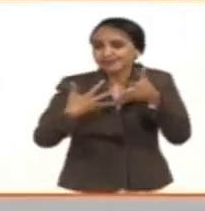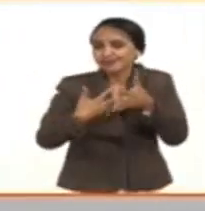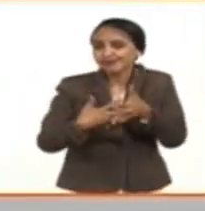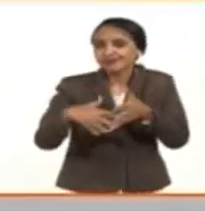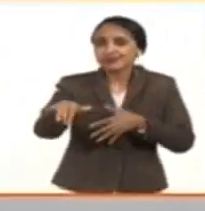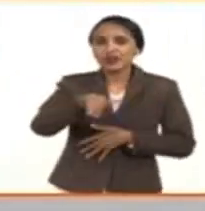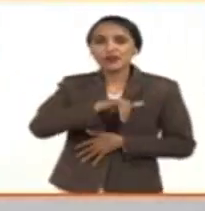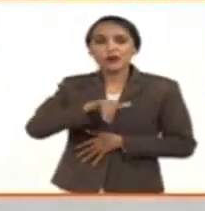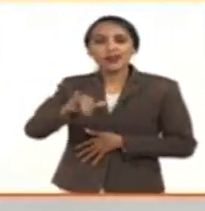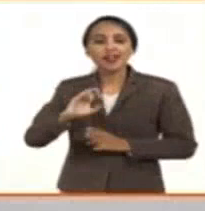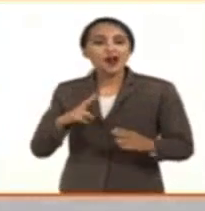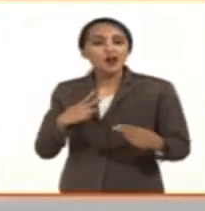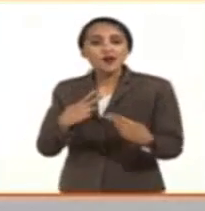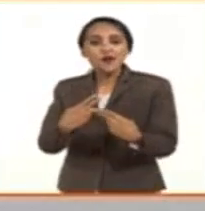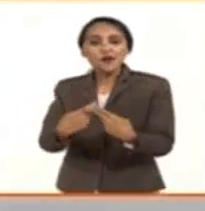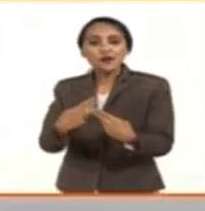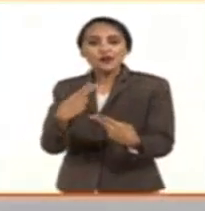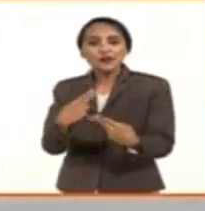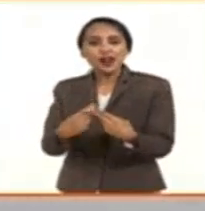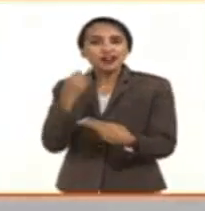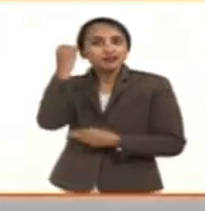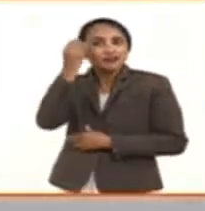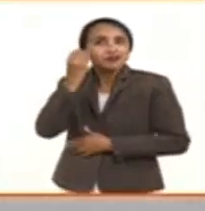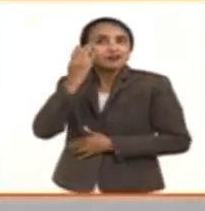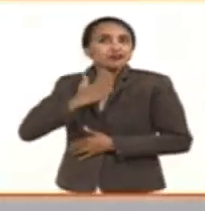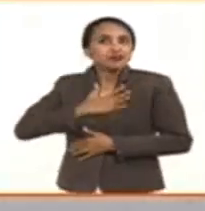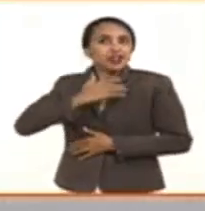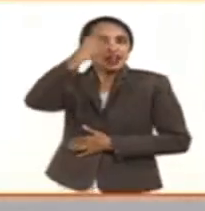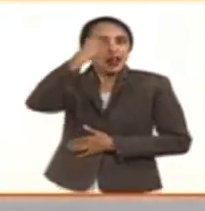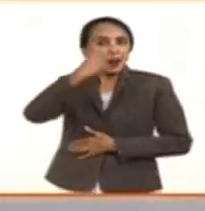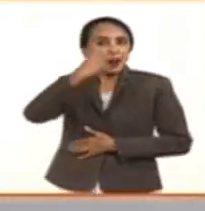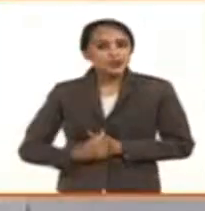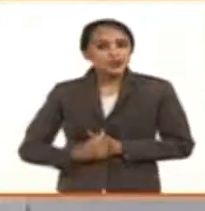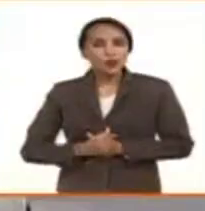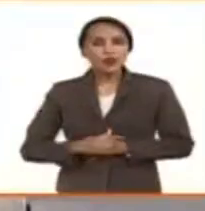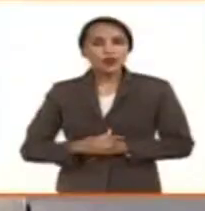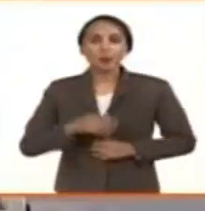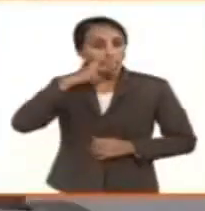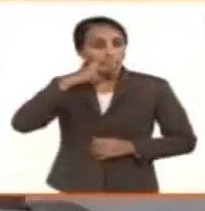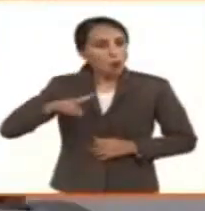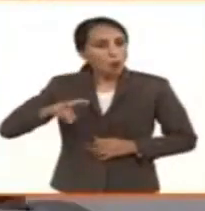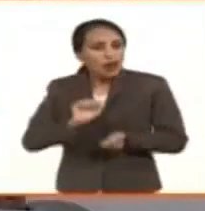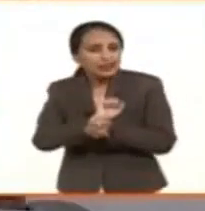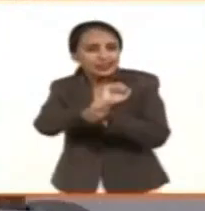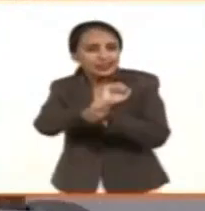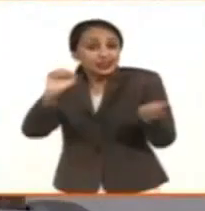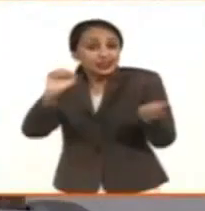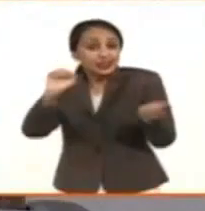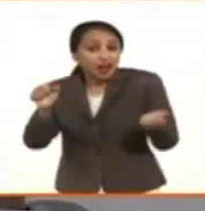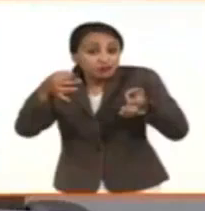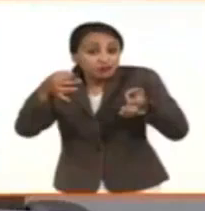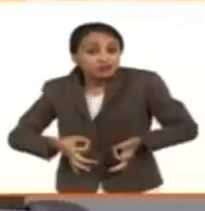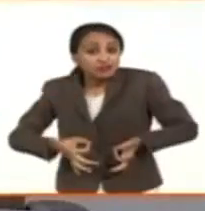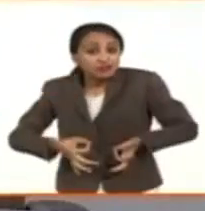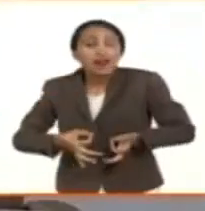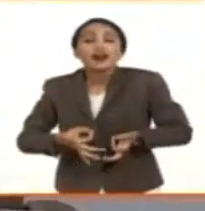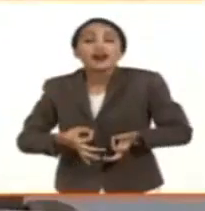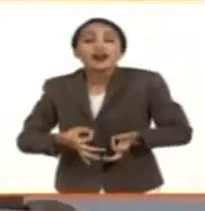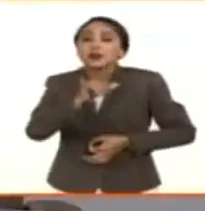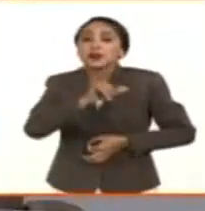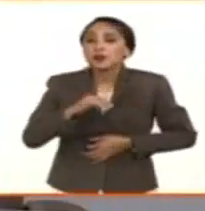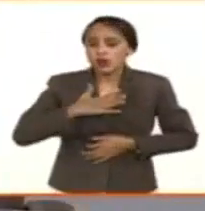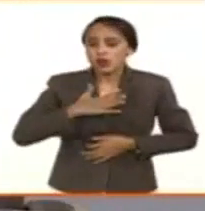confianza absoluta en el racionamiento humano la búsqueda de la libertad y del criterio